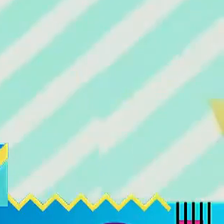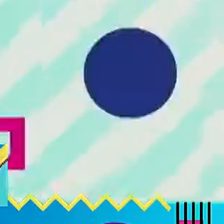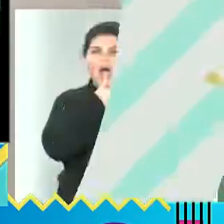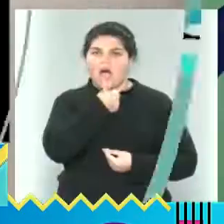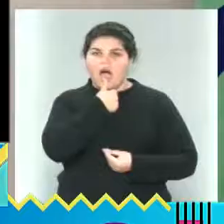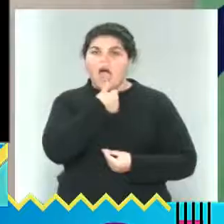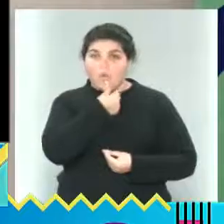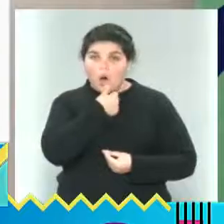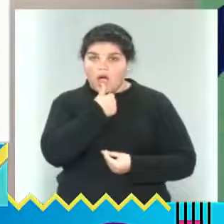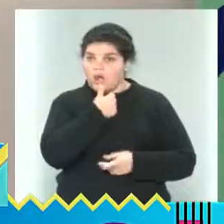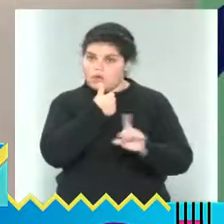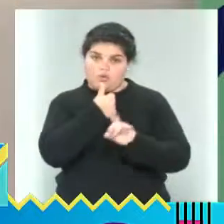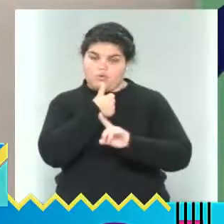y